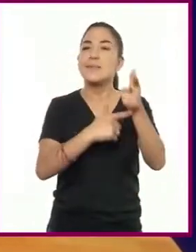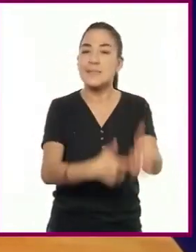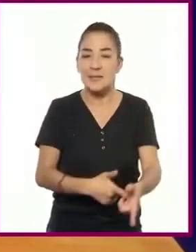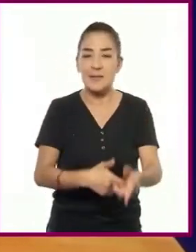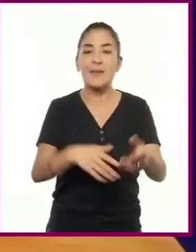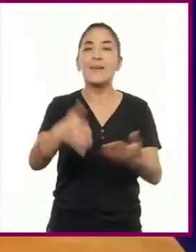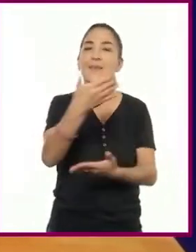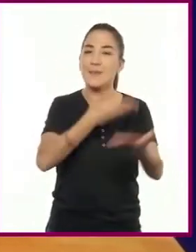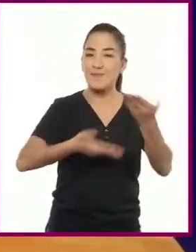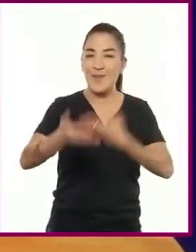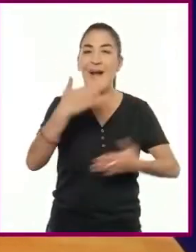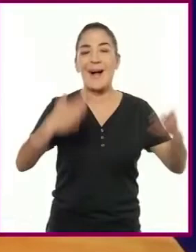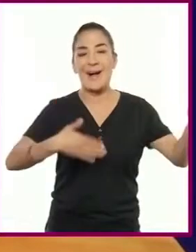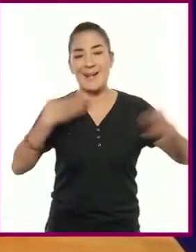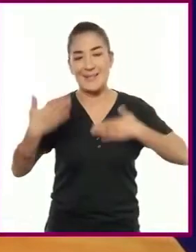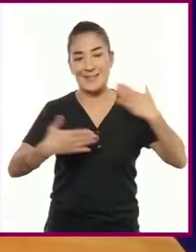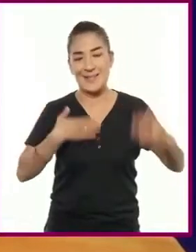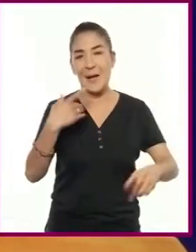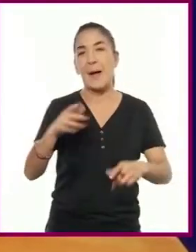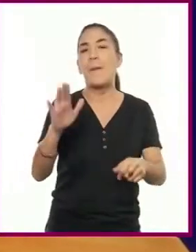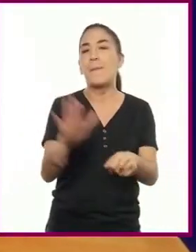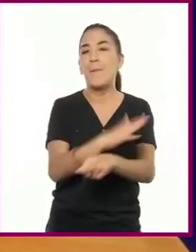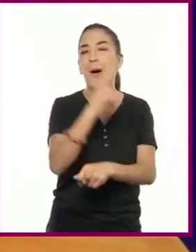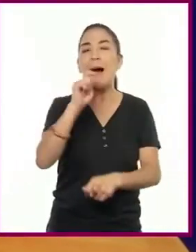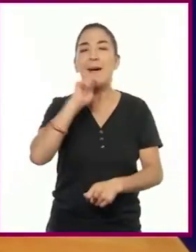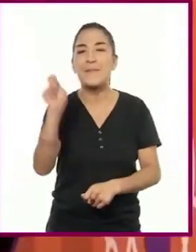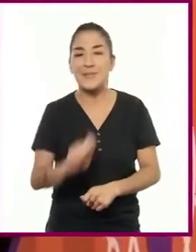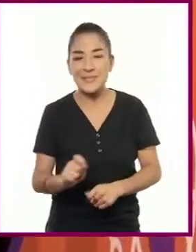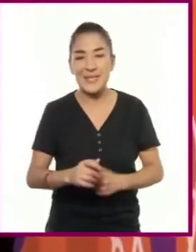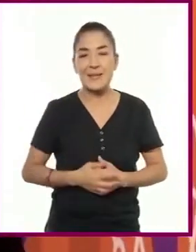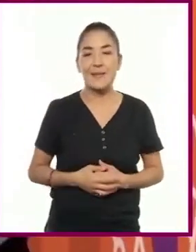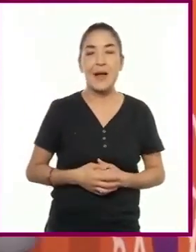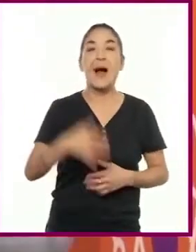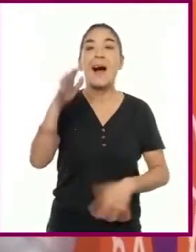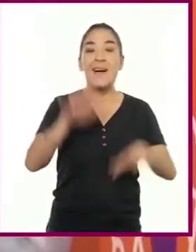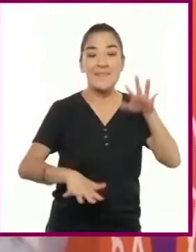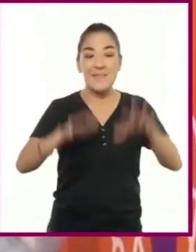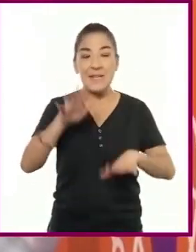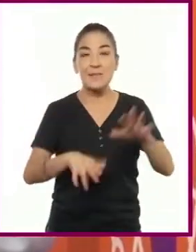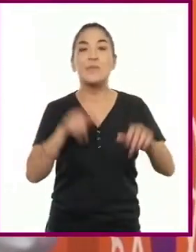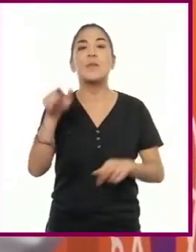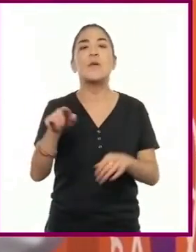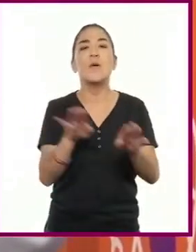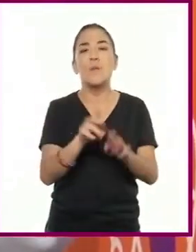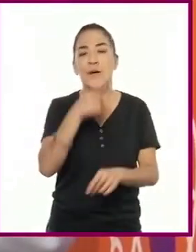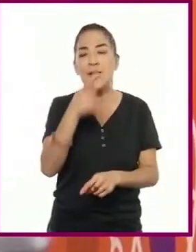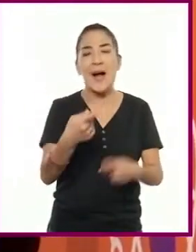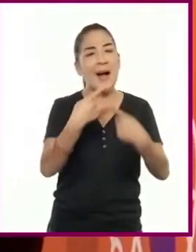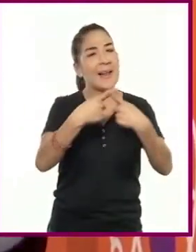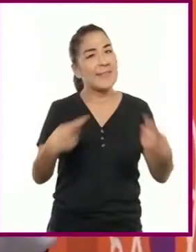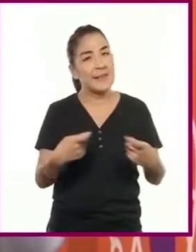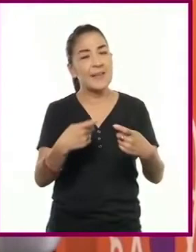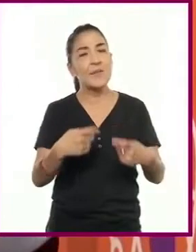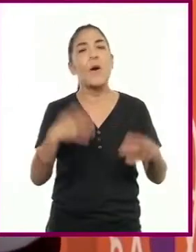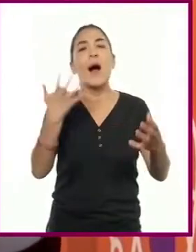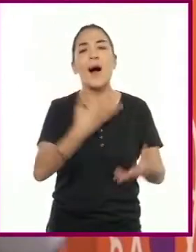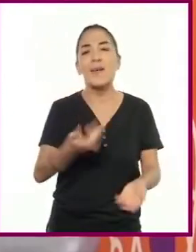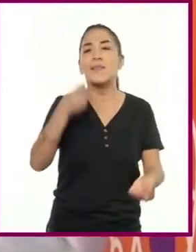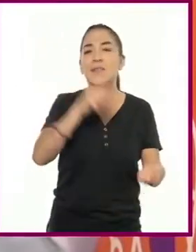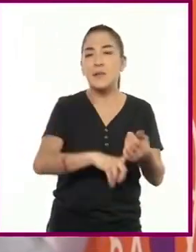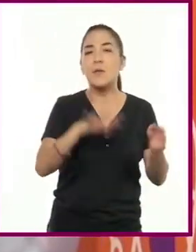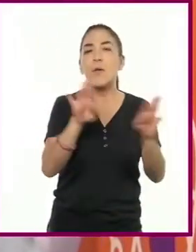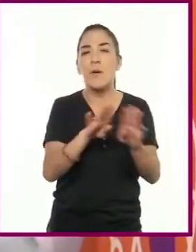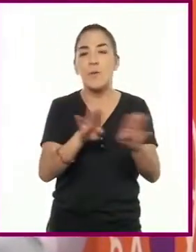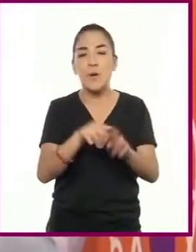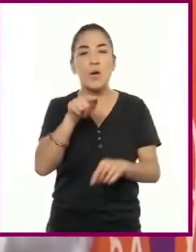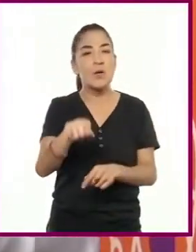alegre armonía por la amistad. Hay ocasiones en que los adjetivos existentes no logran describir a